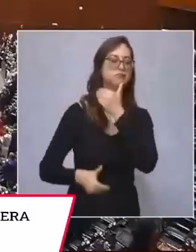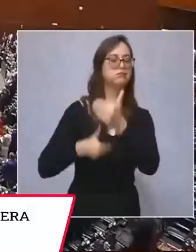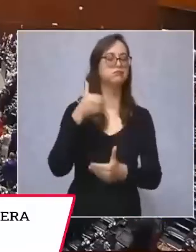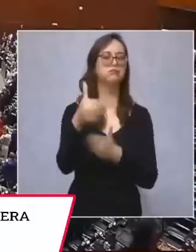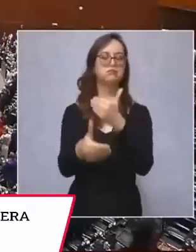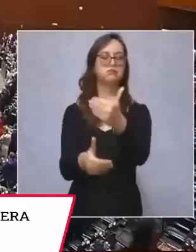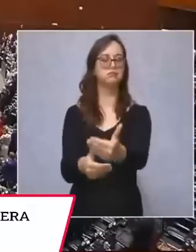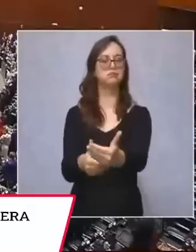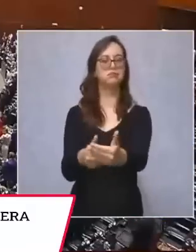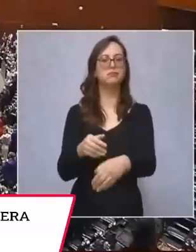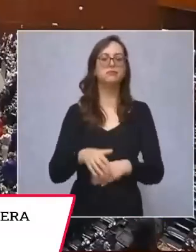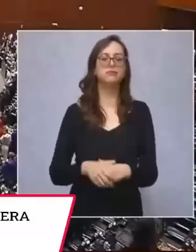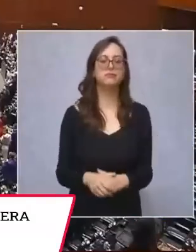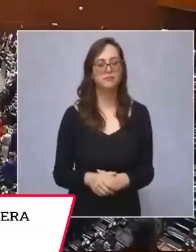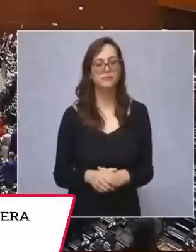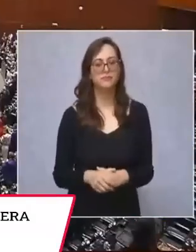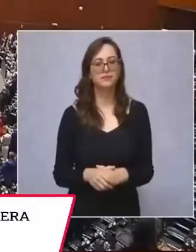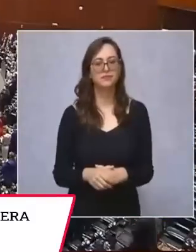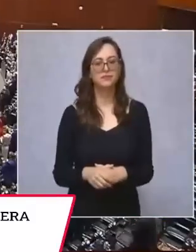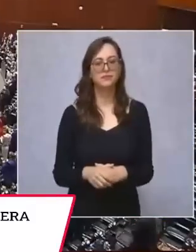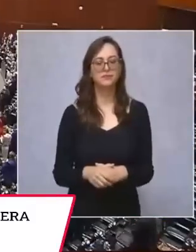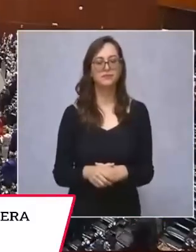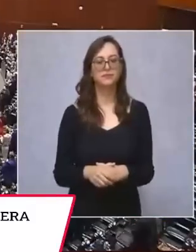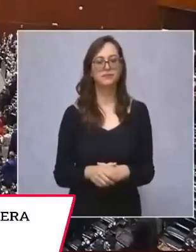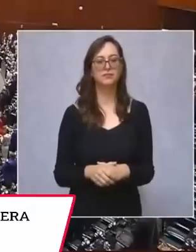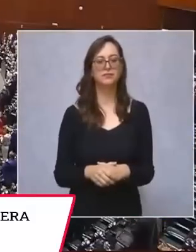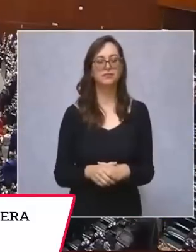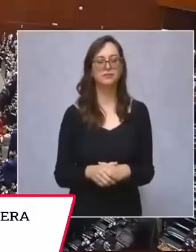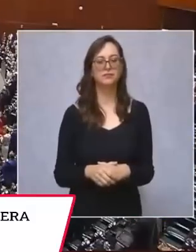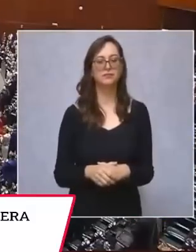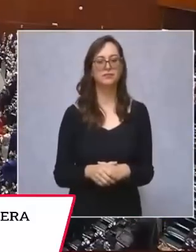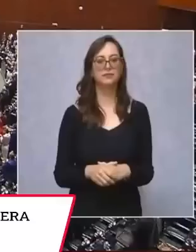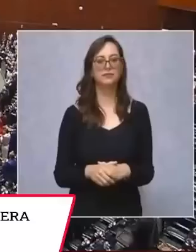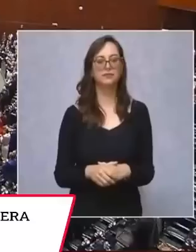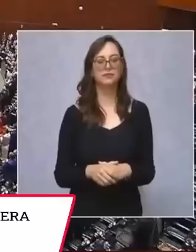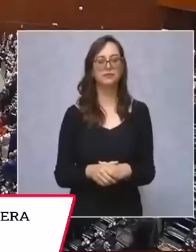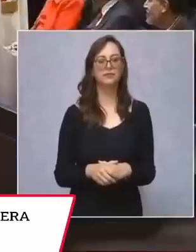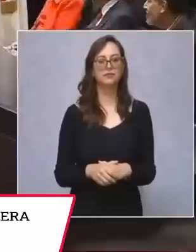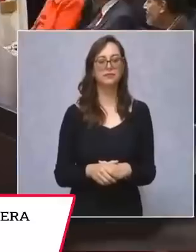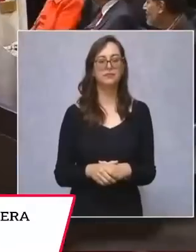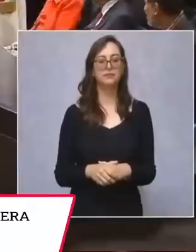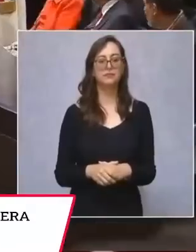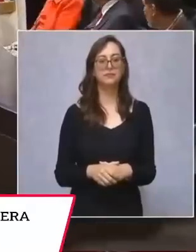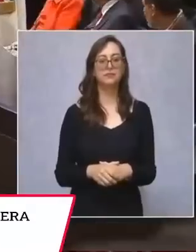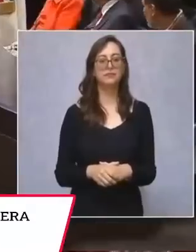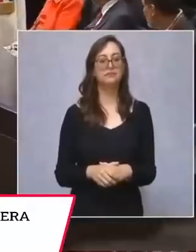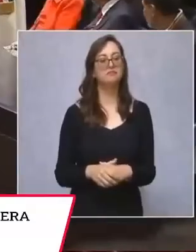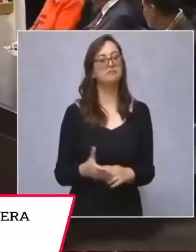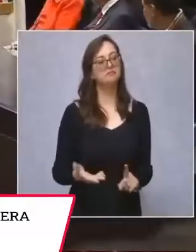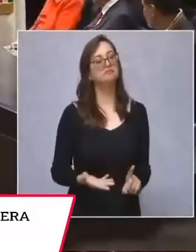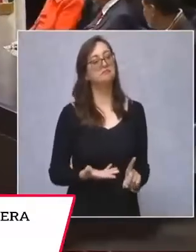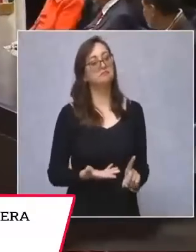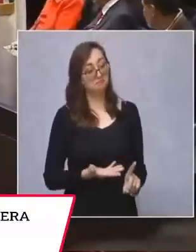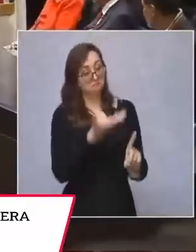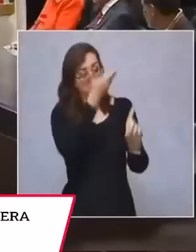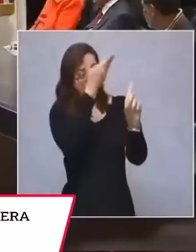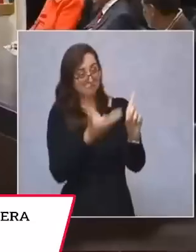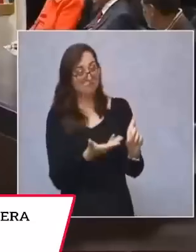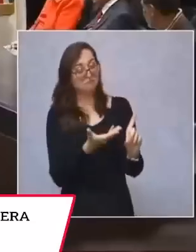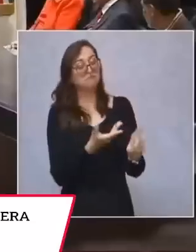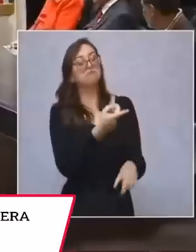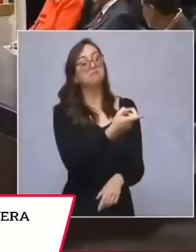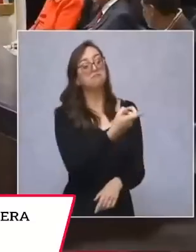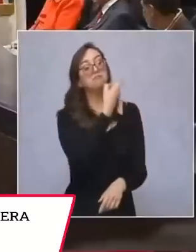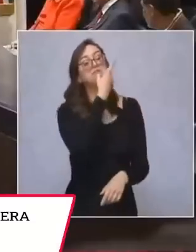pues refrendar estos planes de justicia para los pueblos originarios. Y por otra parte, decir que al final